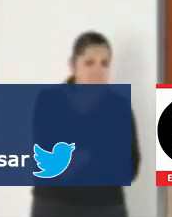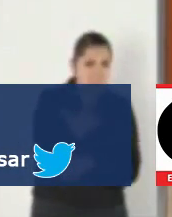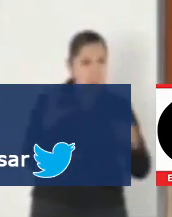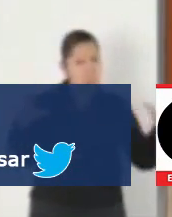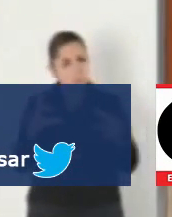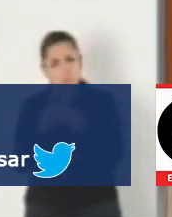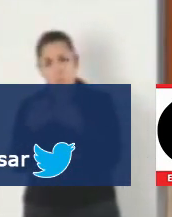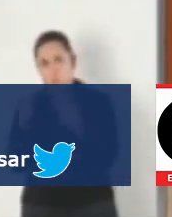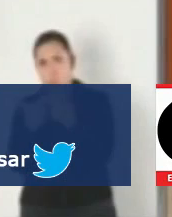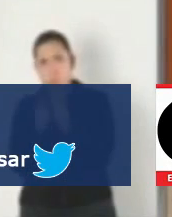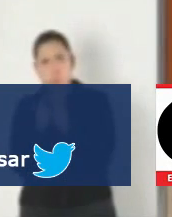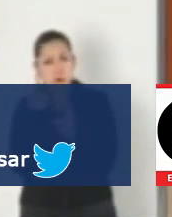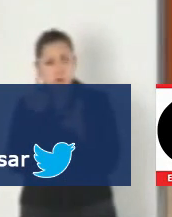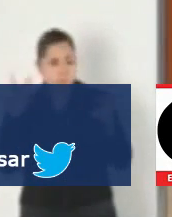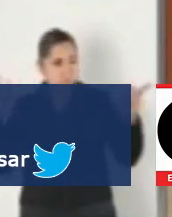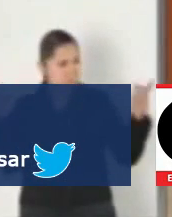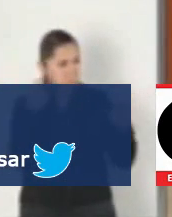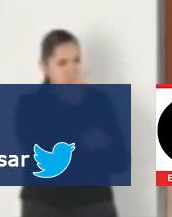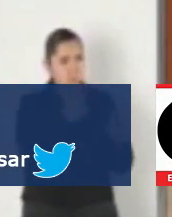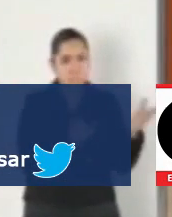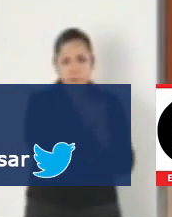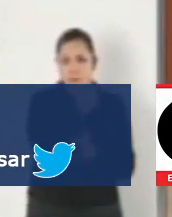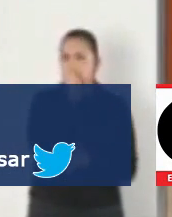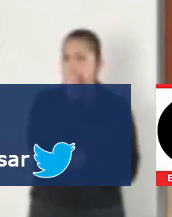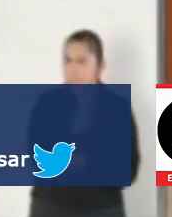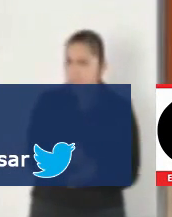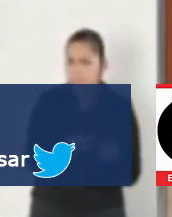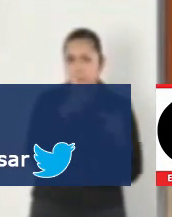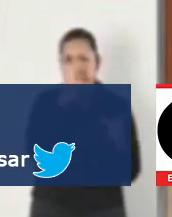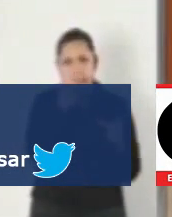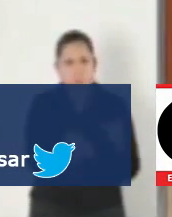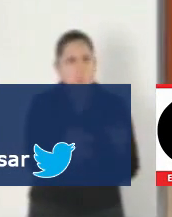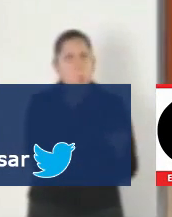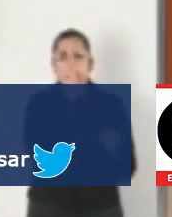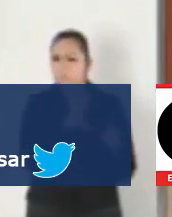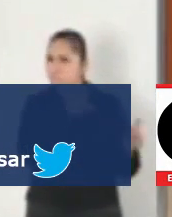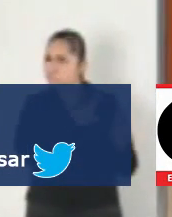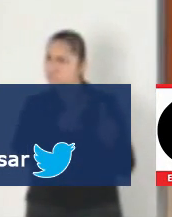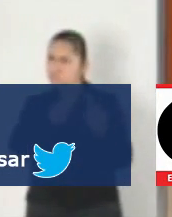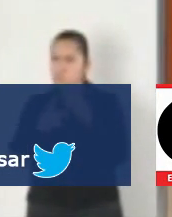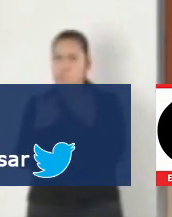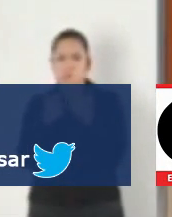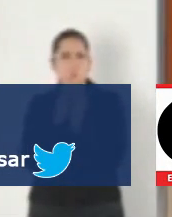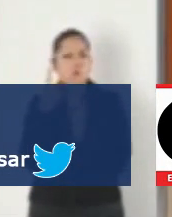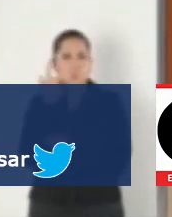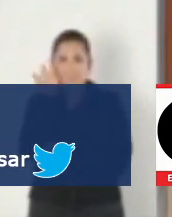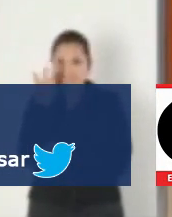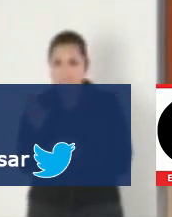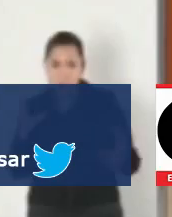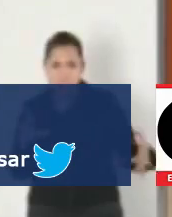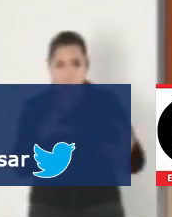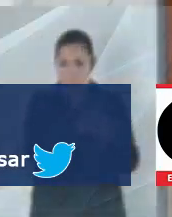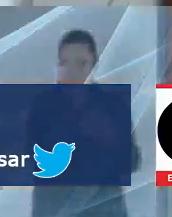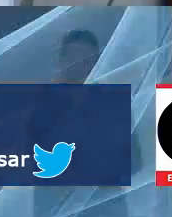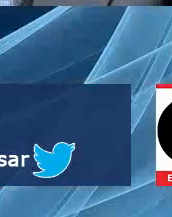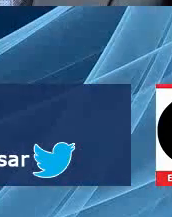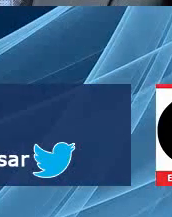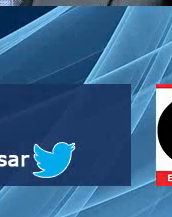políticas que hemos planteado una opción para mitigar el impacto del incremento de la gasolina. Diputado Federico Doring,